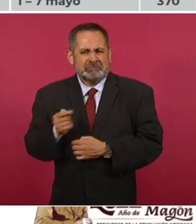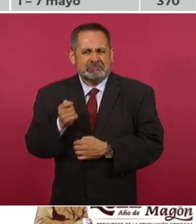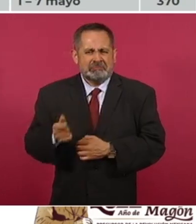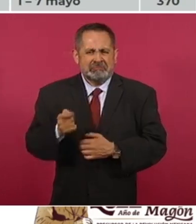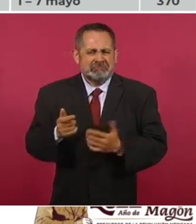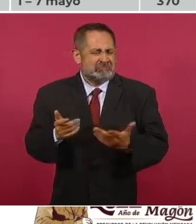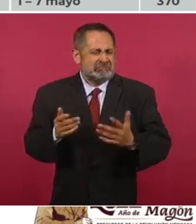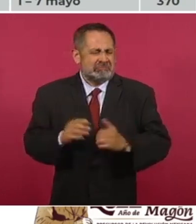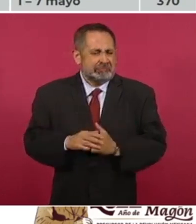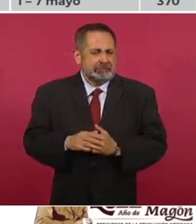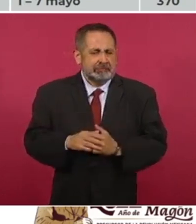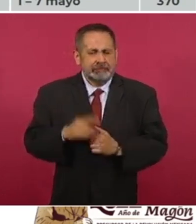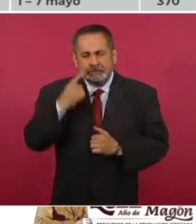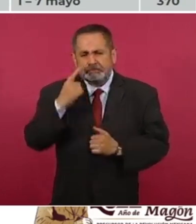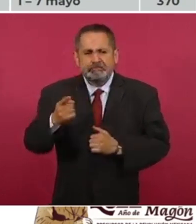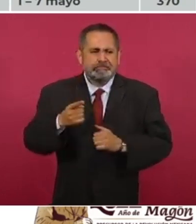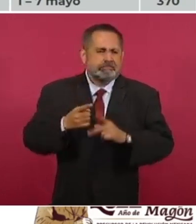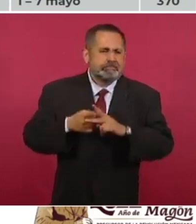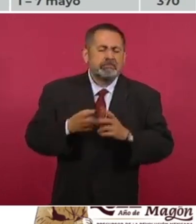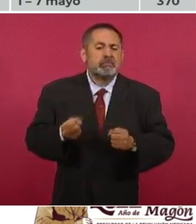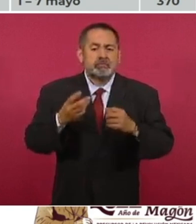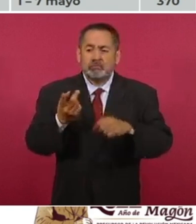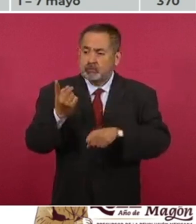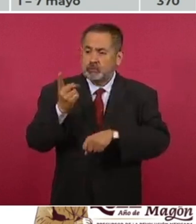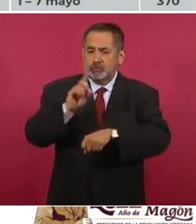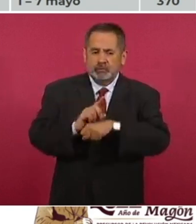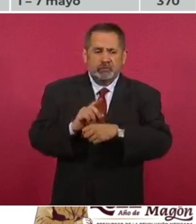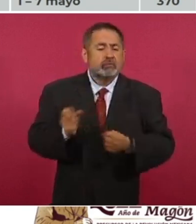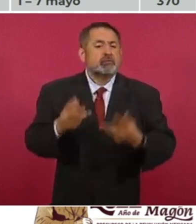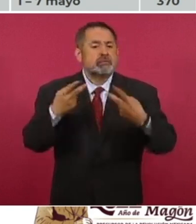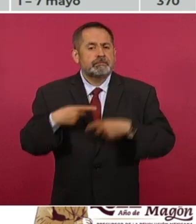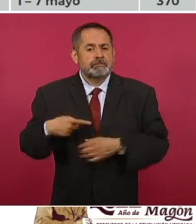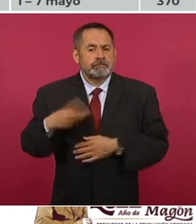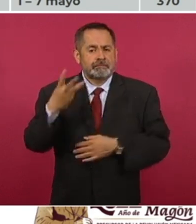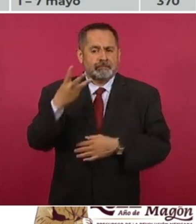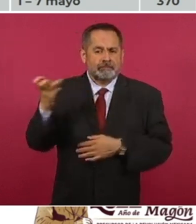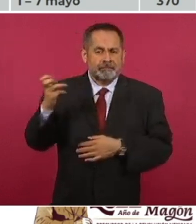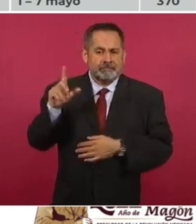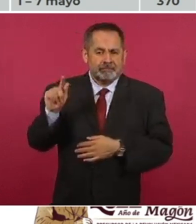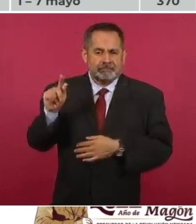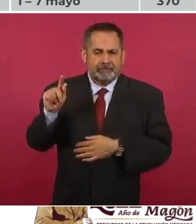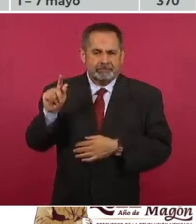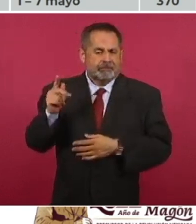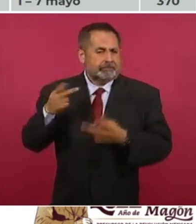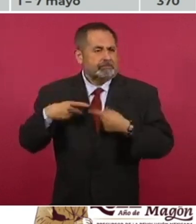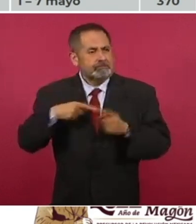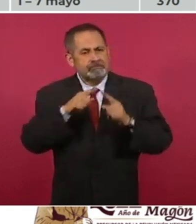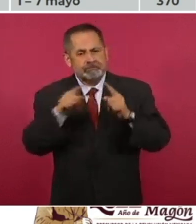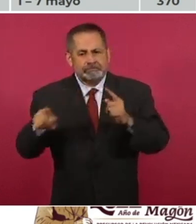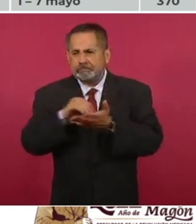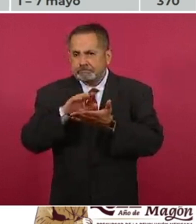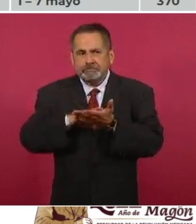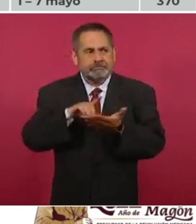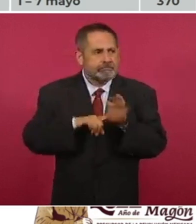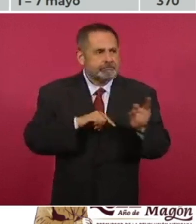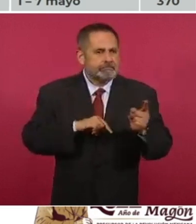ver que tenemos promedios diarios de 370 casos a lo largo de la última semana esto es todos los casos registrados